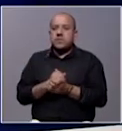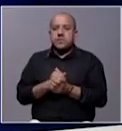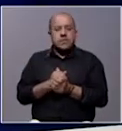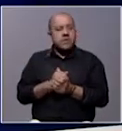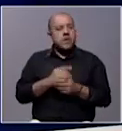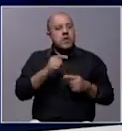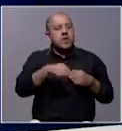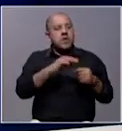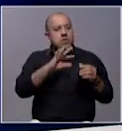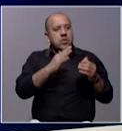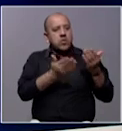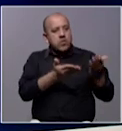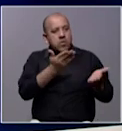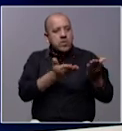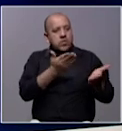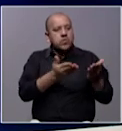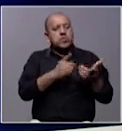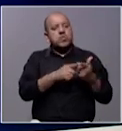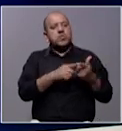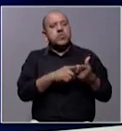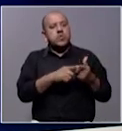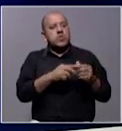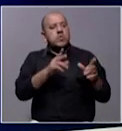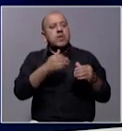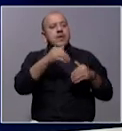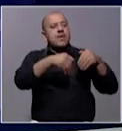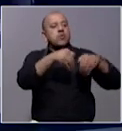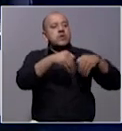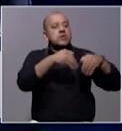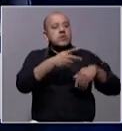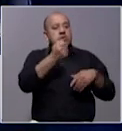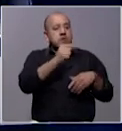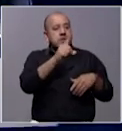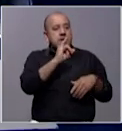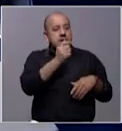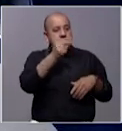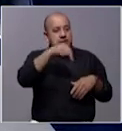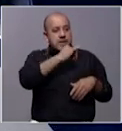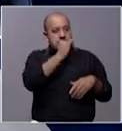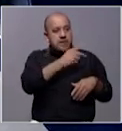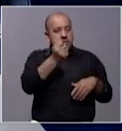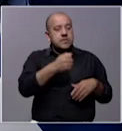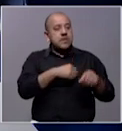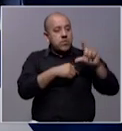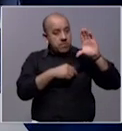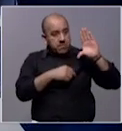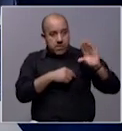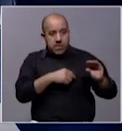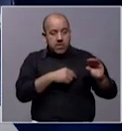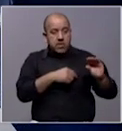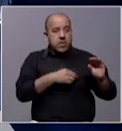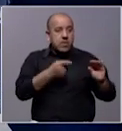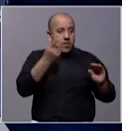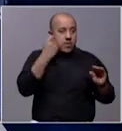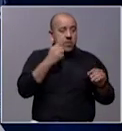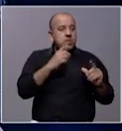evaluás ya yendo a alianza nacional aunque tuvo alianza nacional que fue menor de alguna manera a